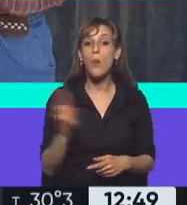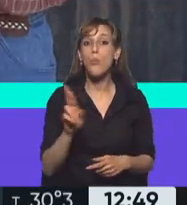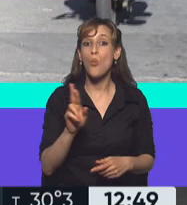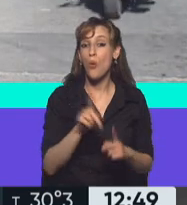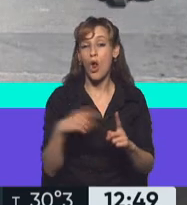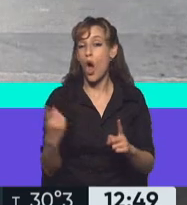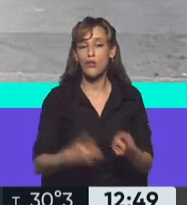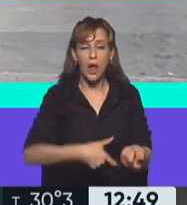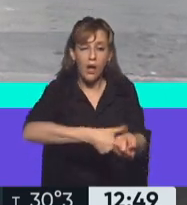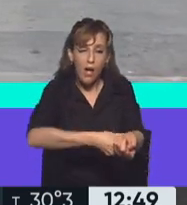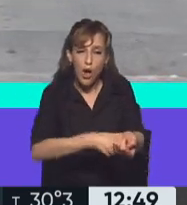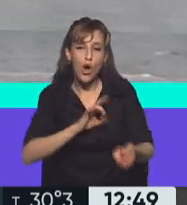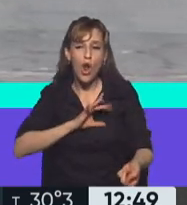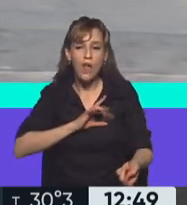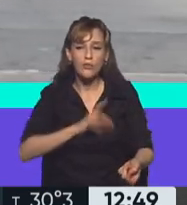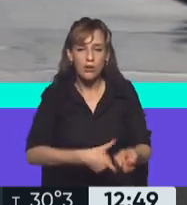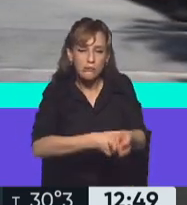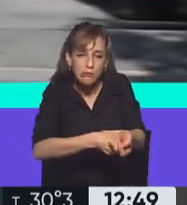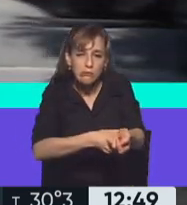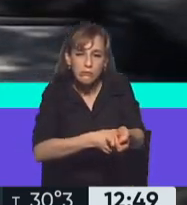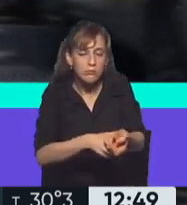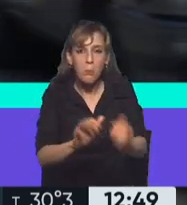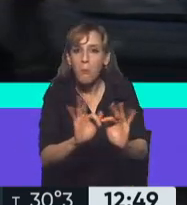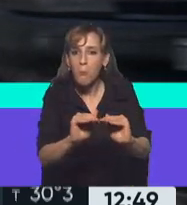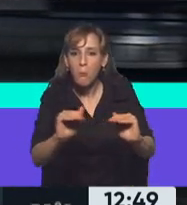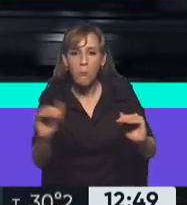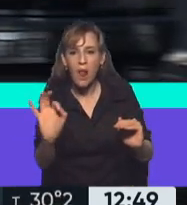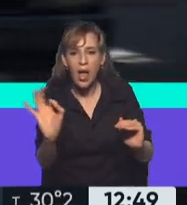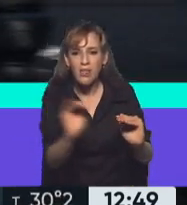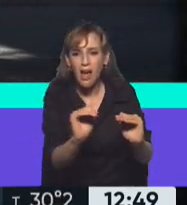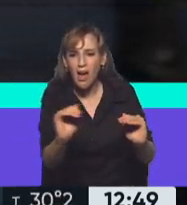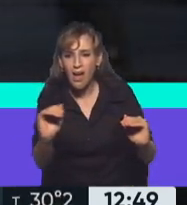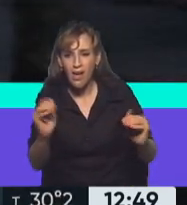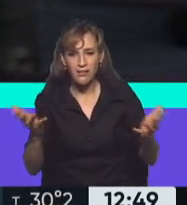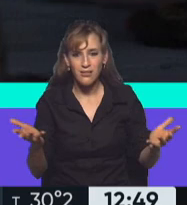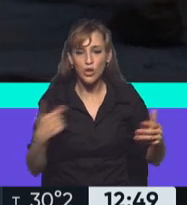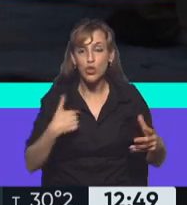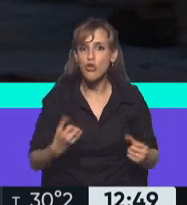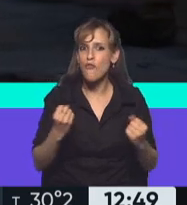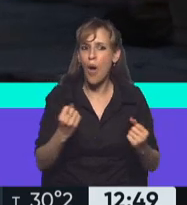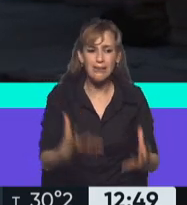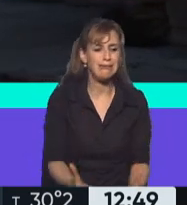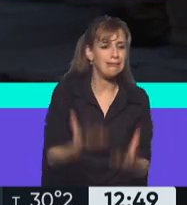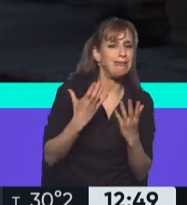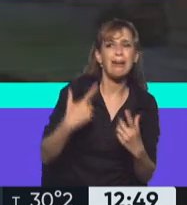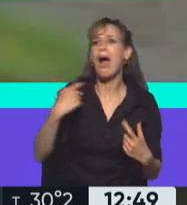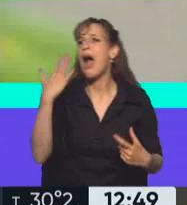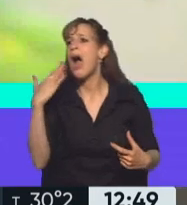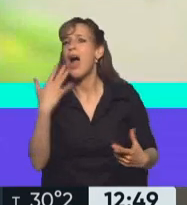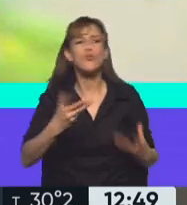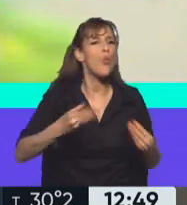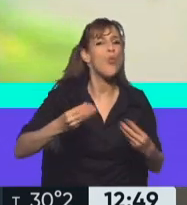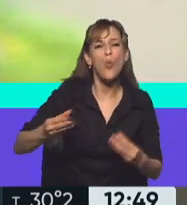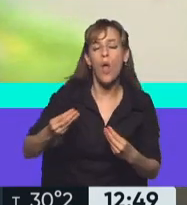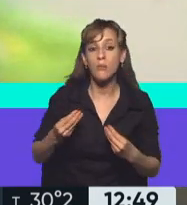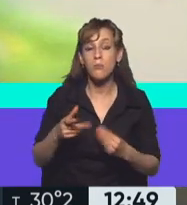pulso y no tenía ya pulso. Y yo empecé a levantarlo con la fuerza que tenía. Y empecé a gritar que nos ayude, que nos ayude. Y